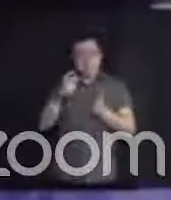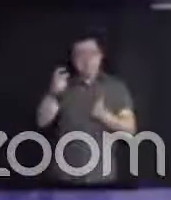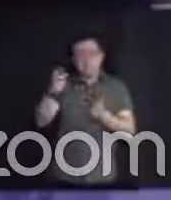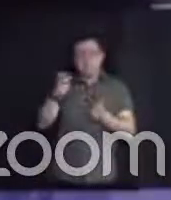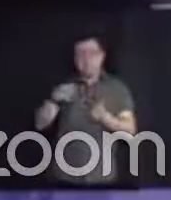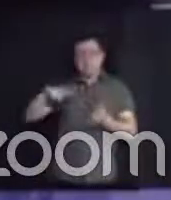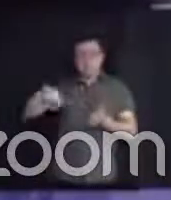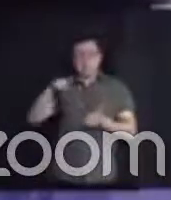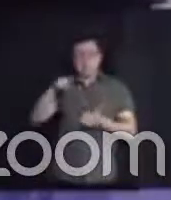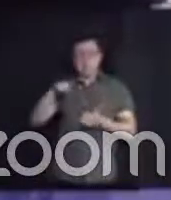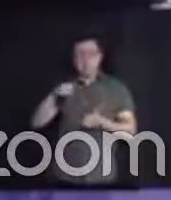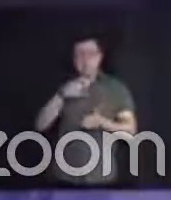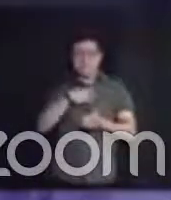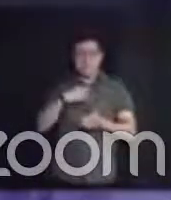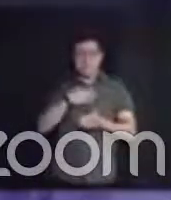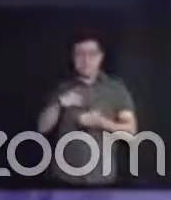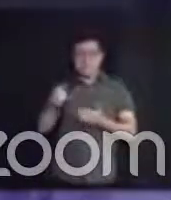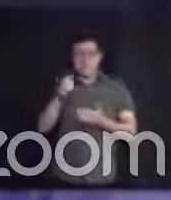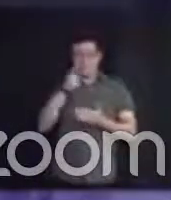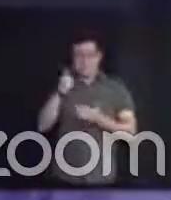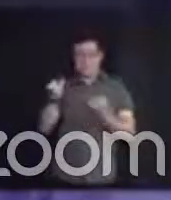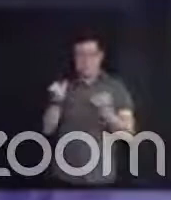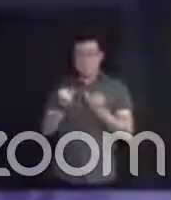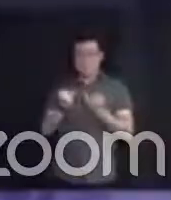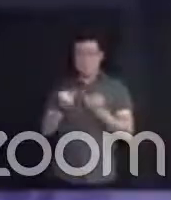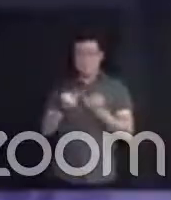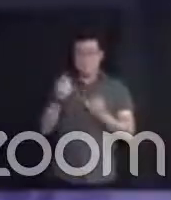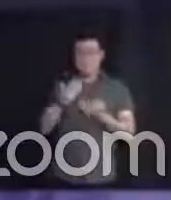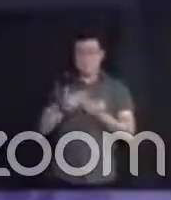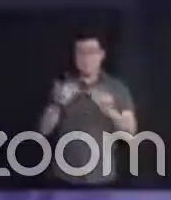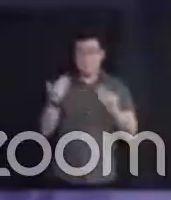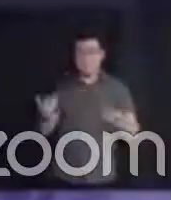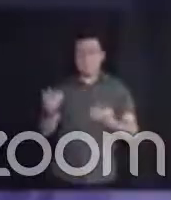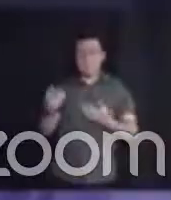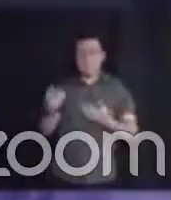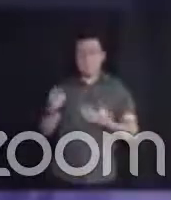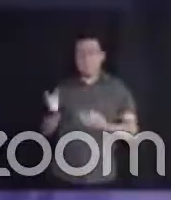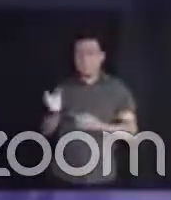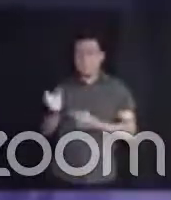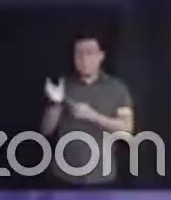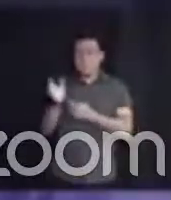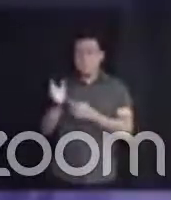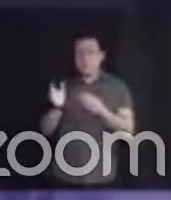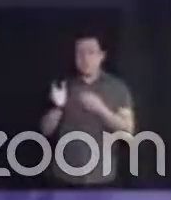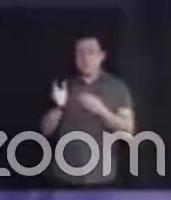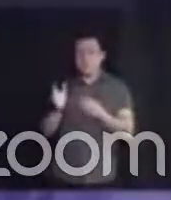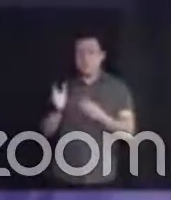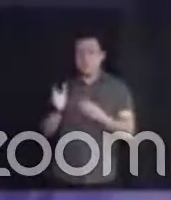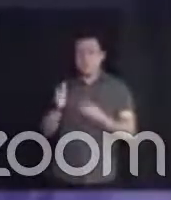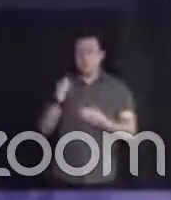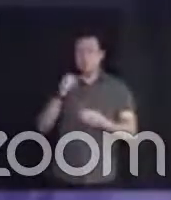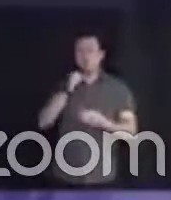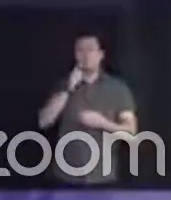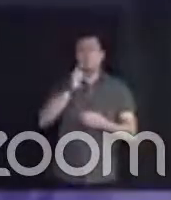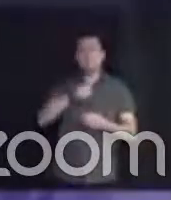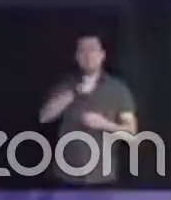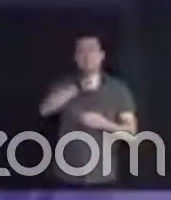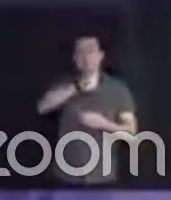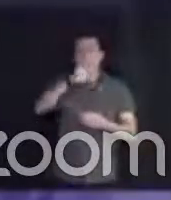como dijiste ahorita, Mauri. Y ahora esto, ¿verdad? Cada persona que se ha tomado el